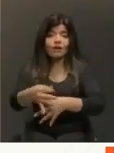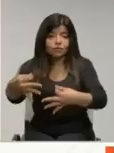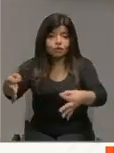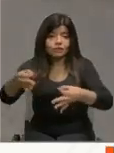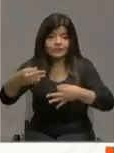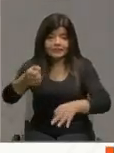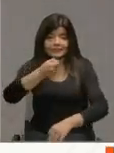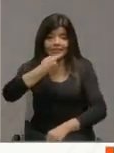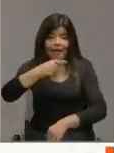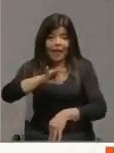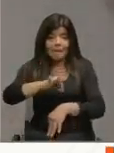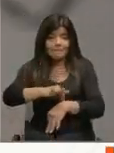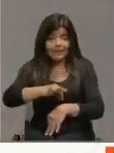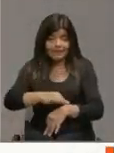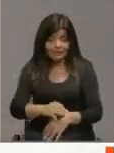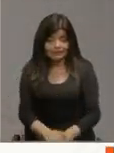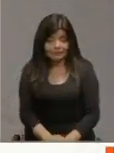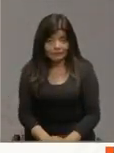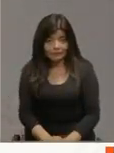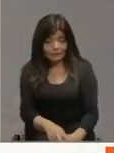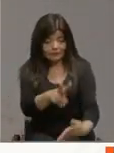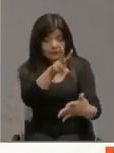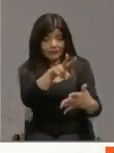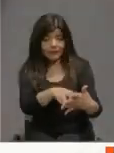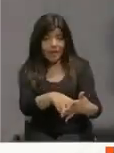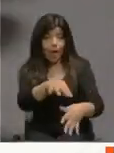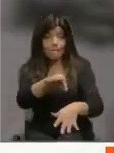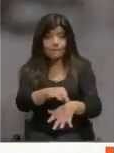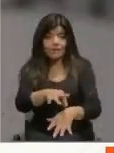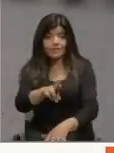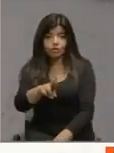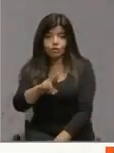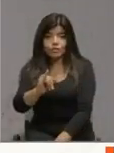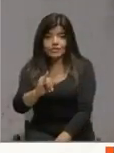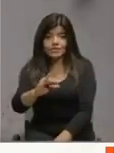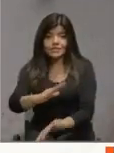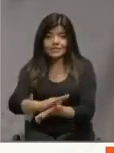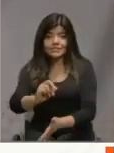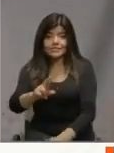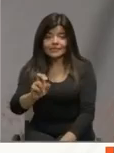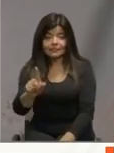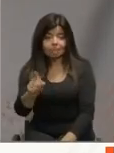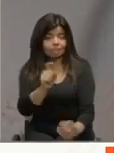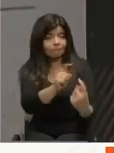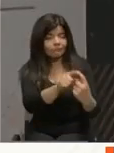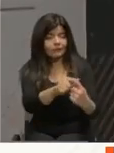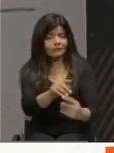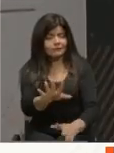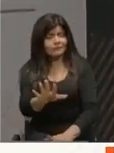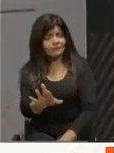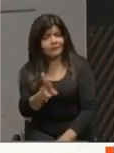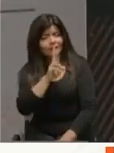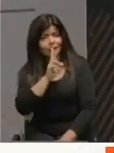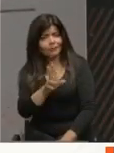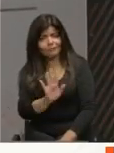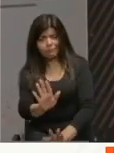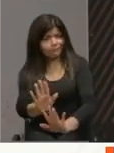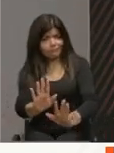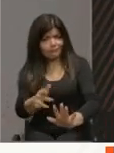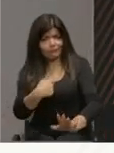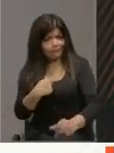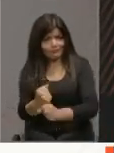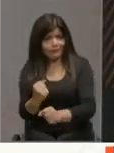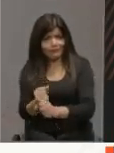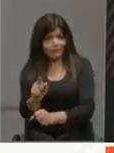médicas. En la firma figura el médico cirujano Richard Quesada, lo contactamos y sorprendido nos advierte que dejó de trabajar en el